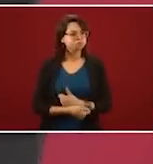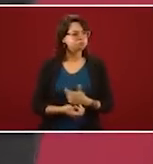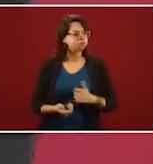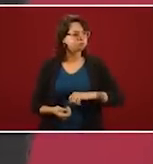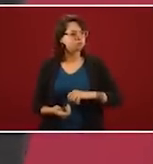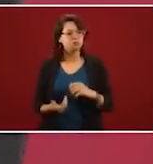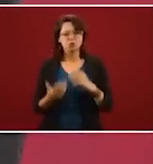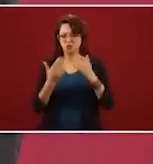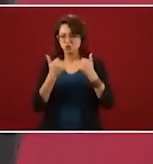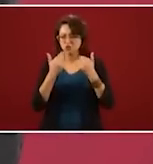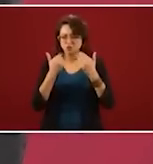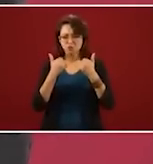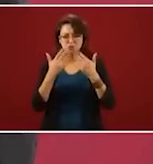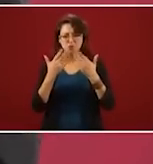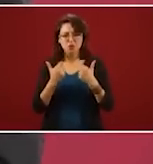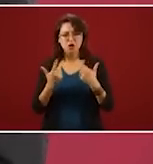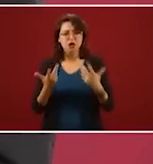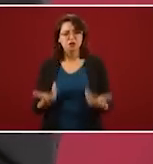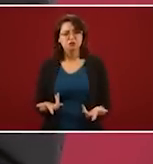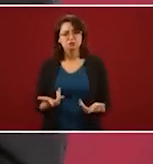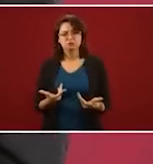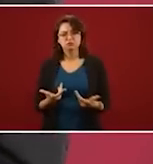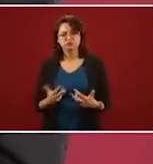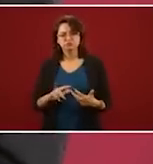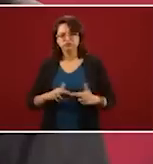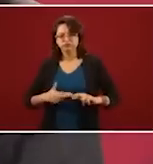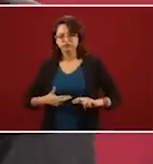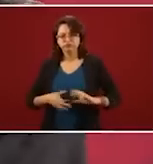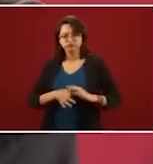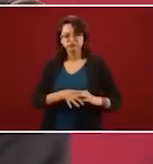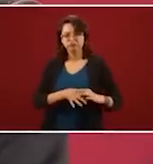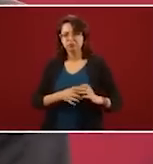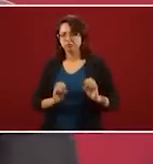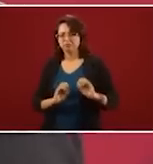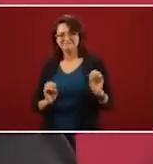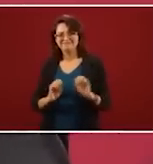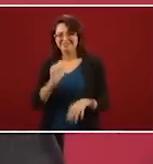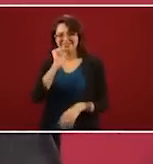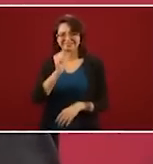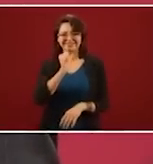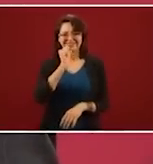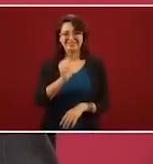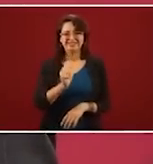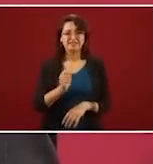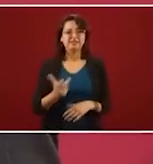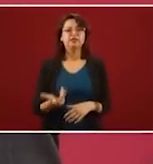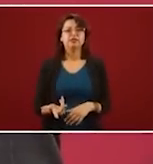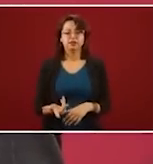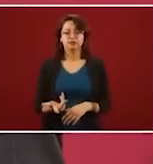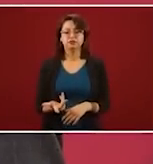sí, si no hay relaciones de complicidad y si de verdad